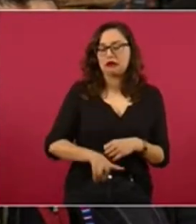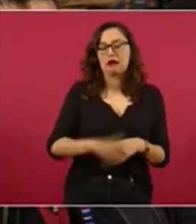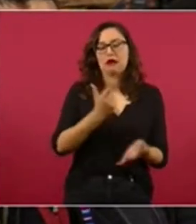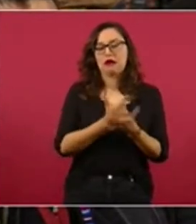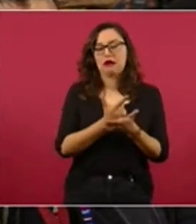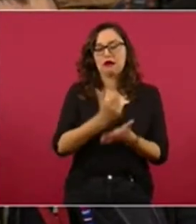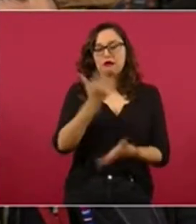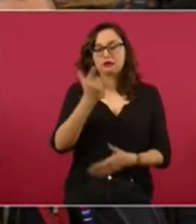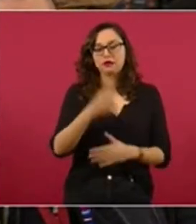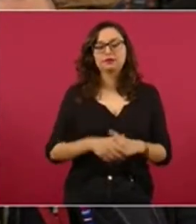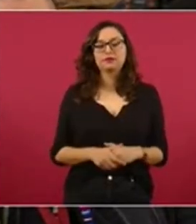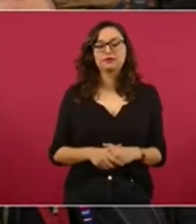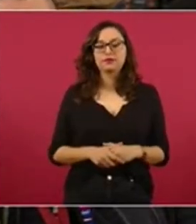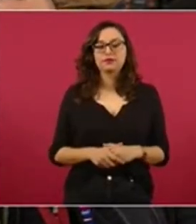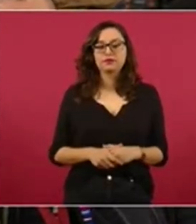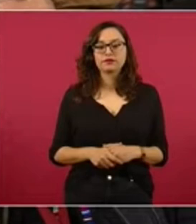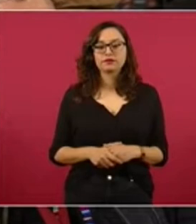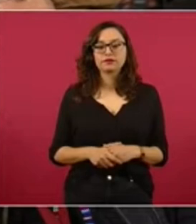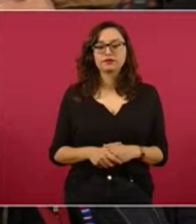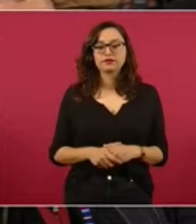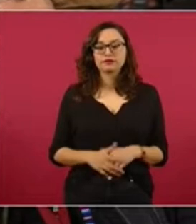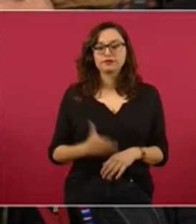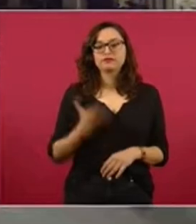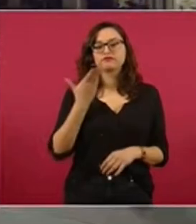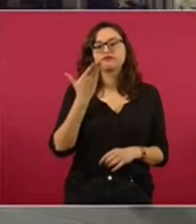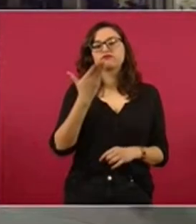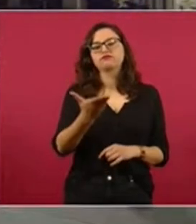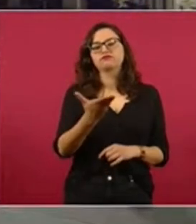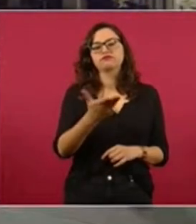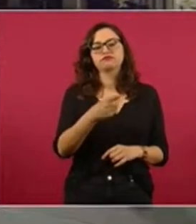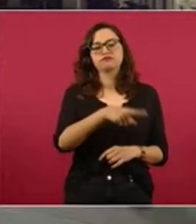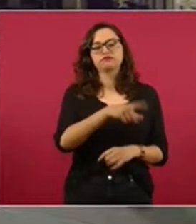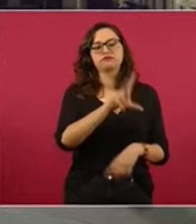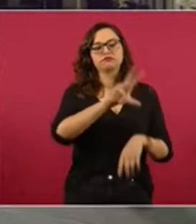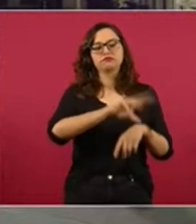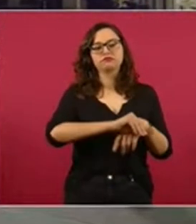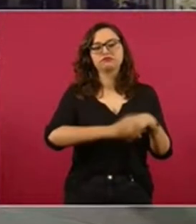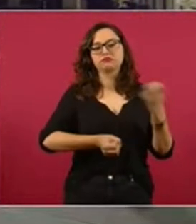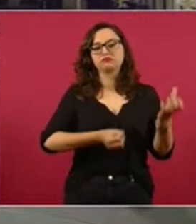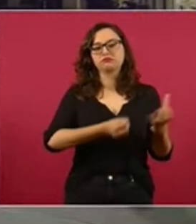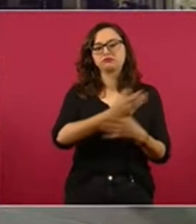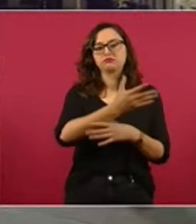personas. Y piden que no vaya a salir en libertad